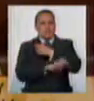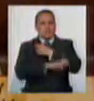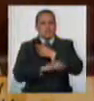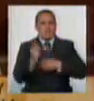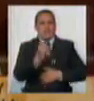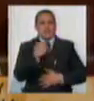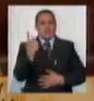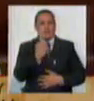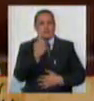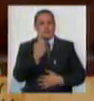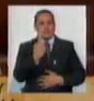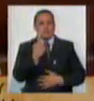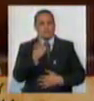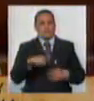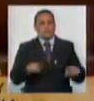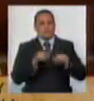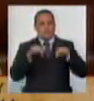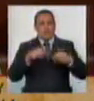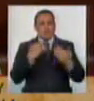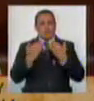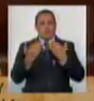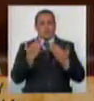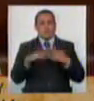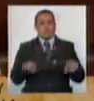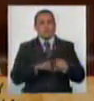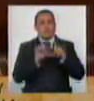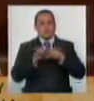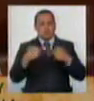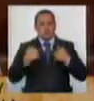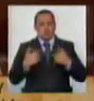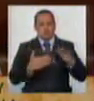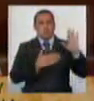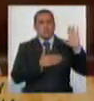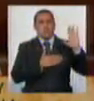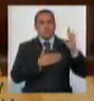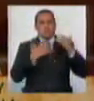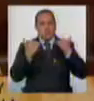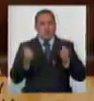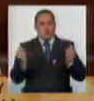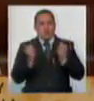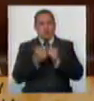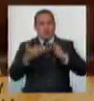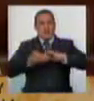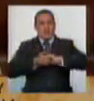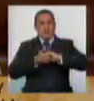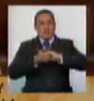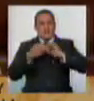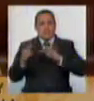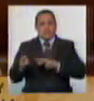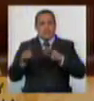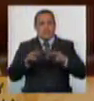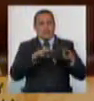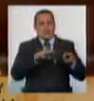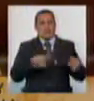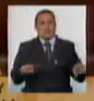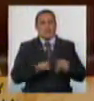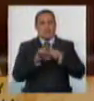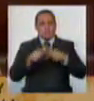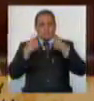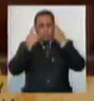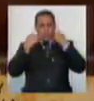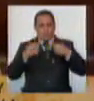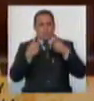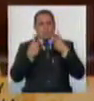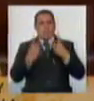región. En este sentido, nos hemos comprometido con la Alianza del Pacífico, iniciativa